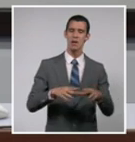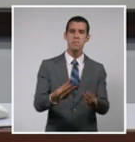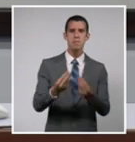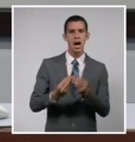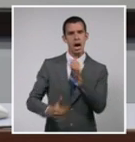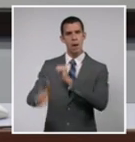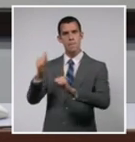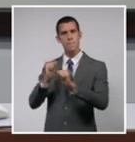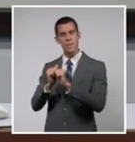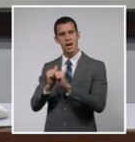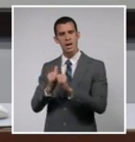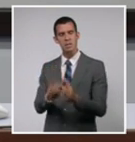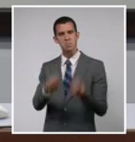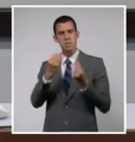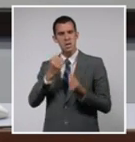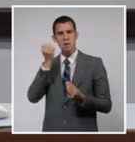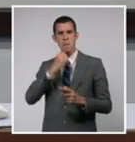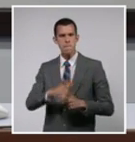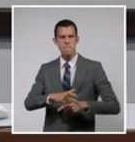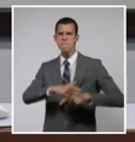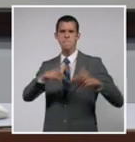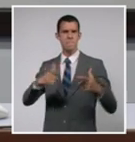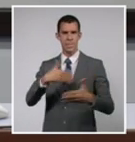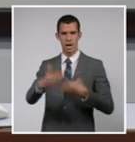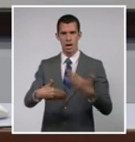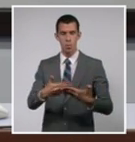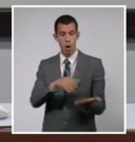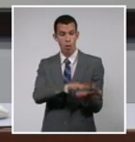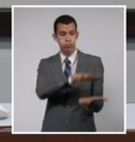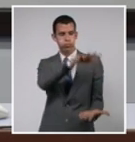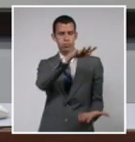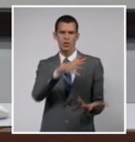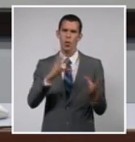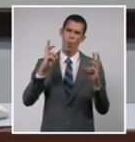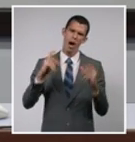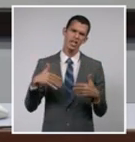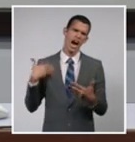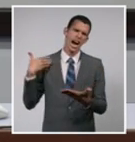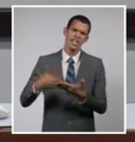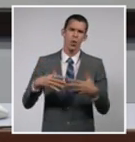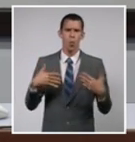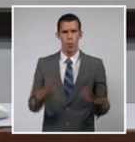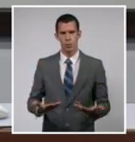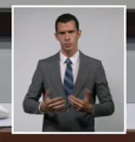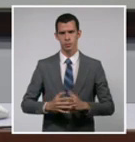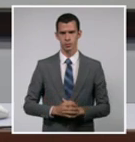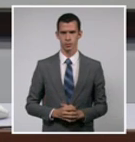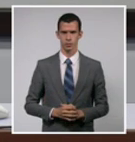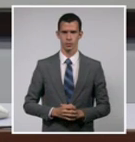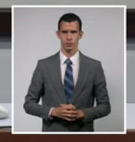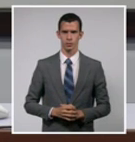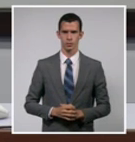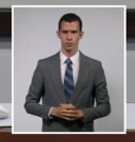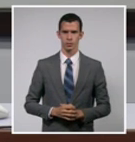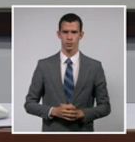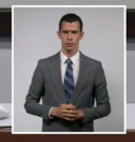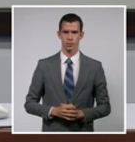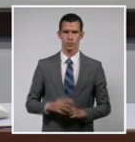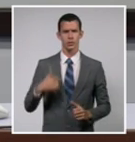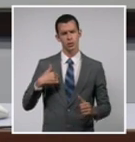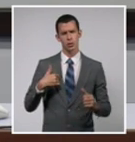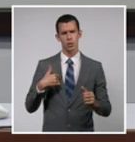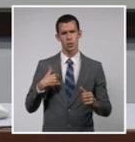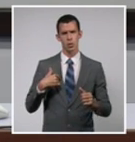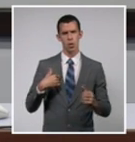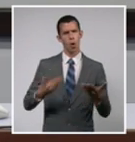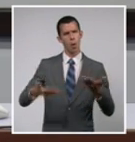tenemos acumulados. Yo una vez hice una comparación con una carrera de fondo. Y esta es una carrera de fondo.